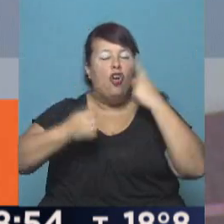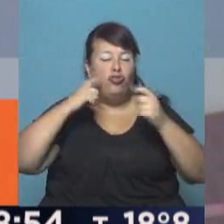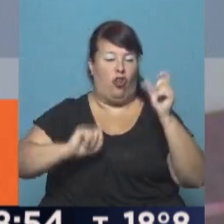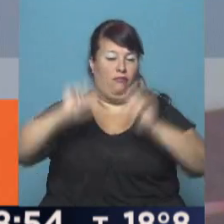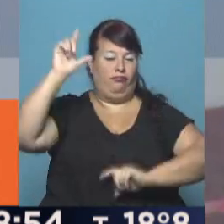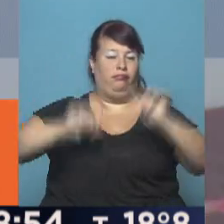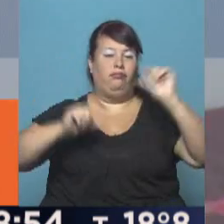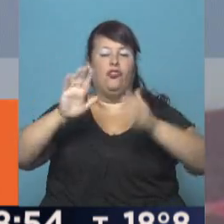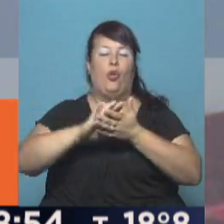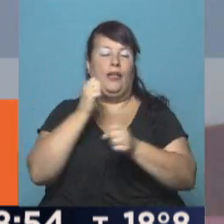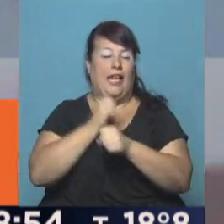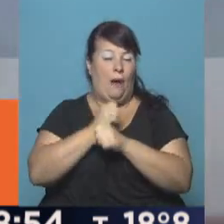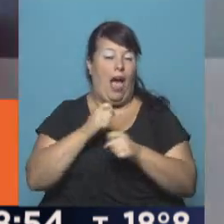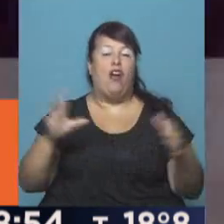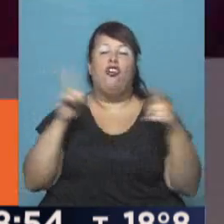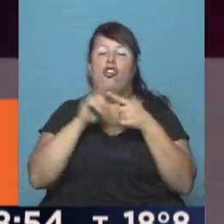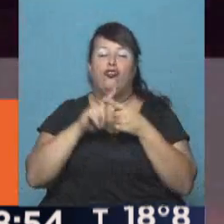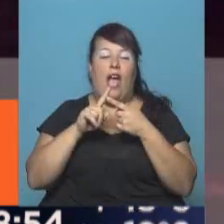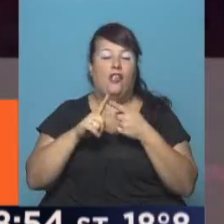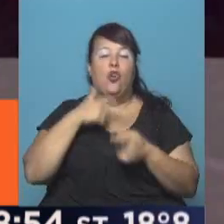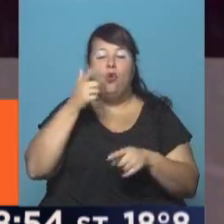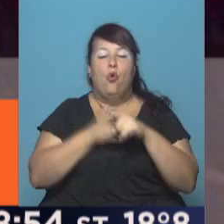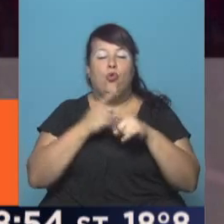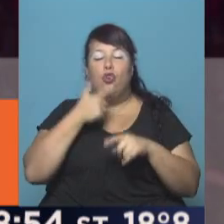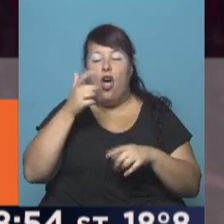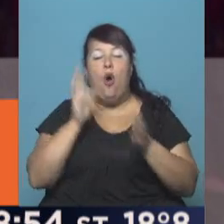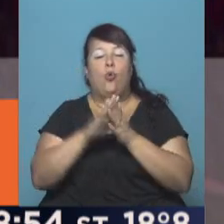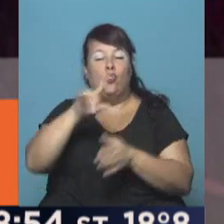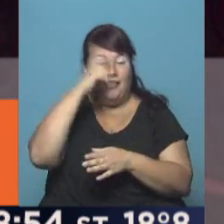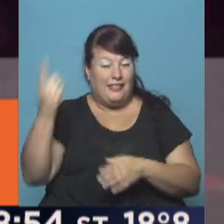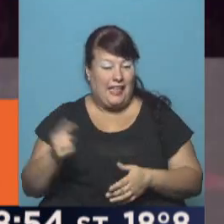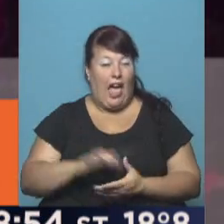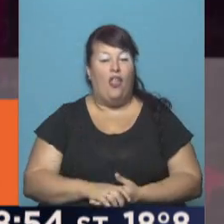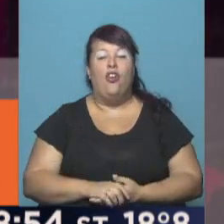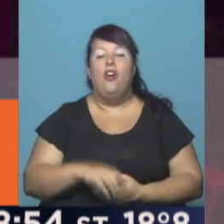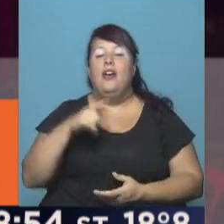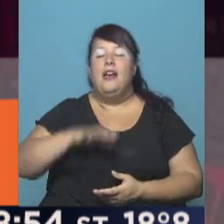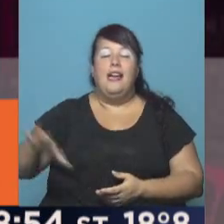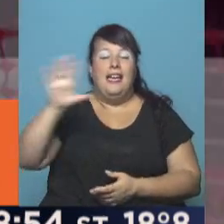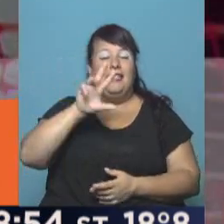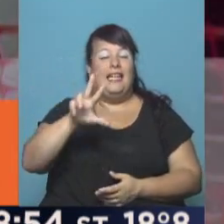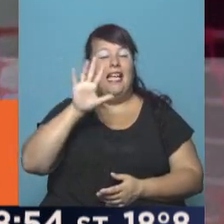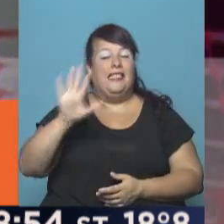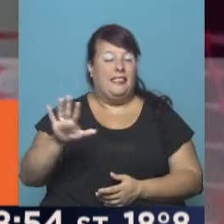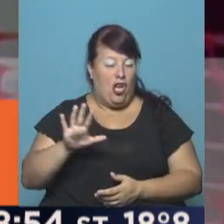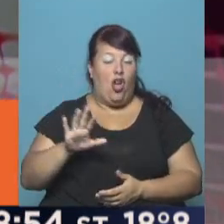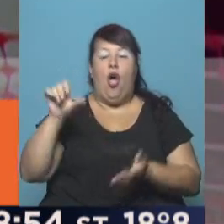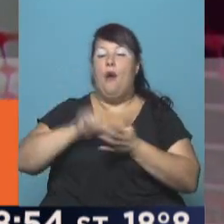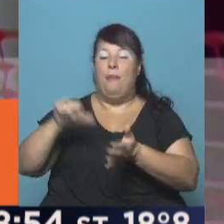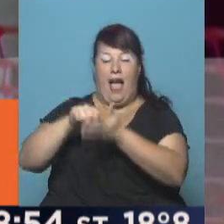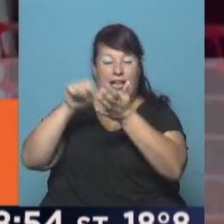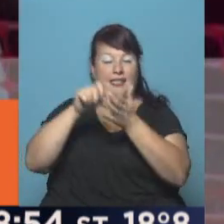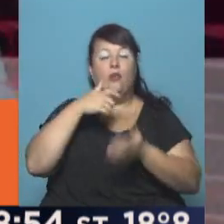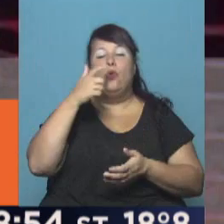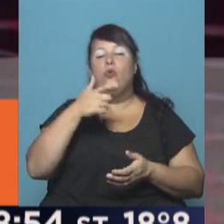la actividad y del vínculo de la cruz roja con el estado en el país en el continente y 35 países la cruz